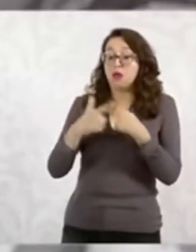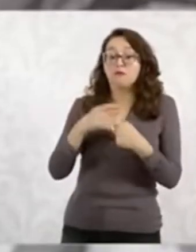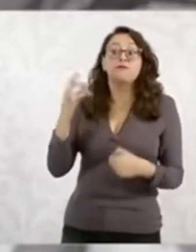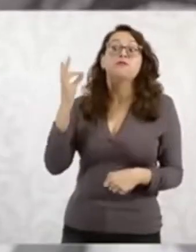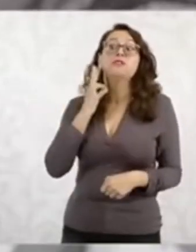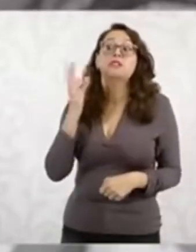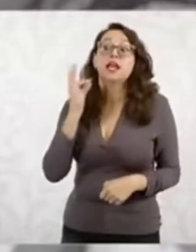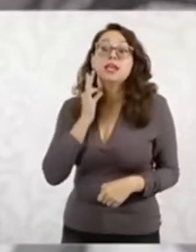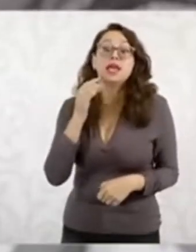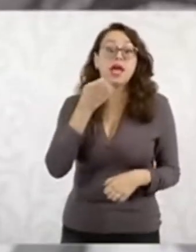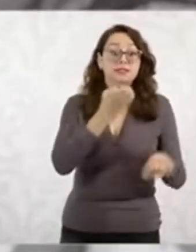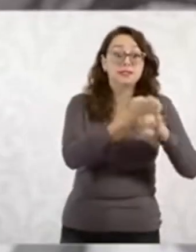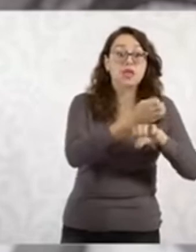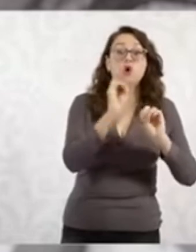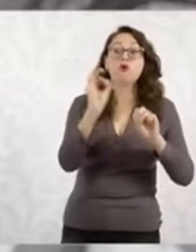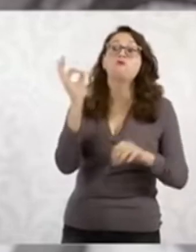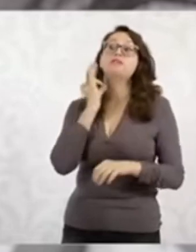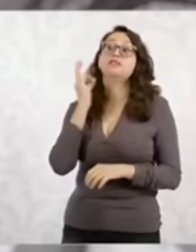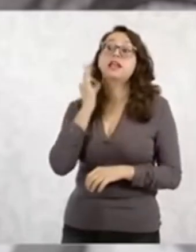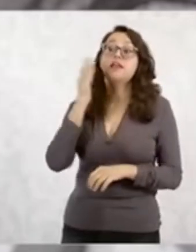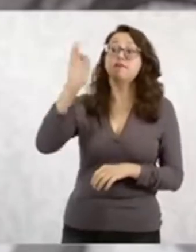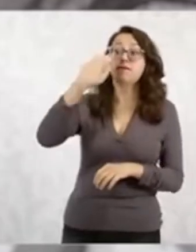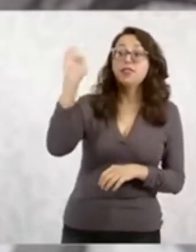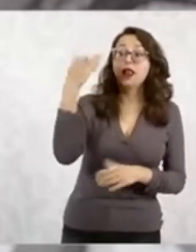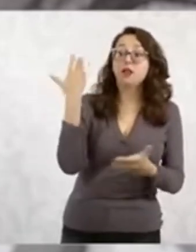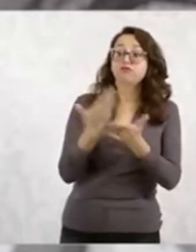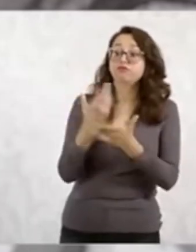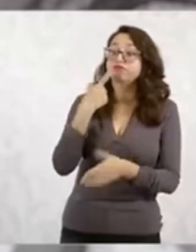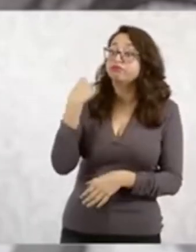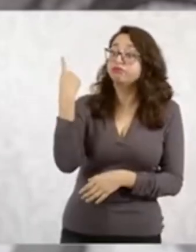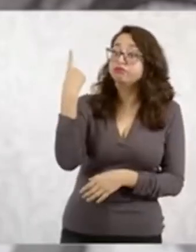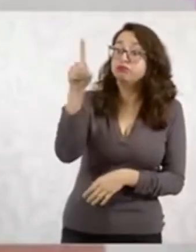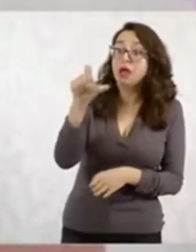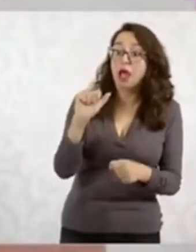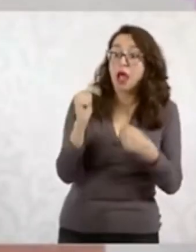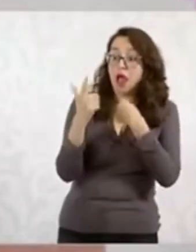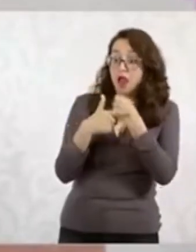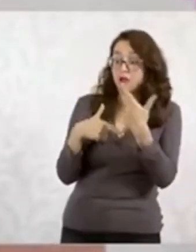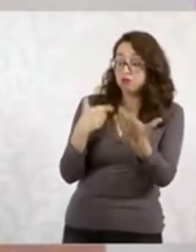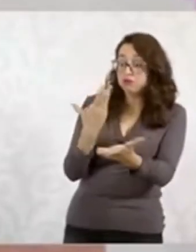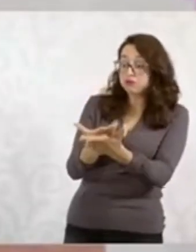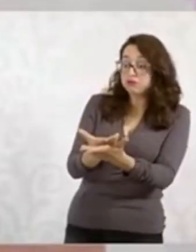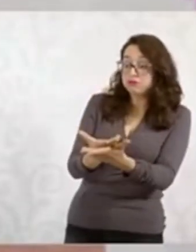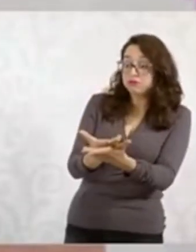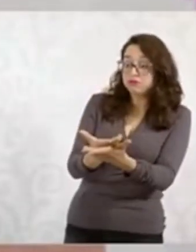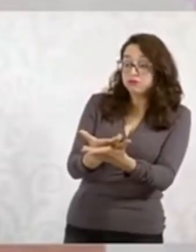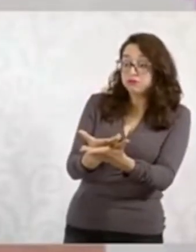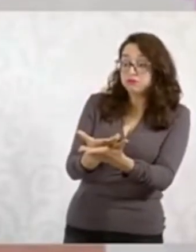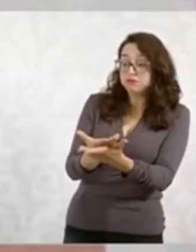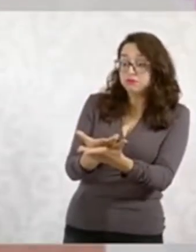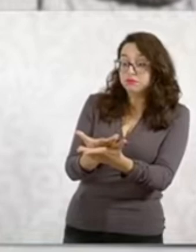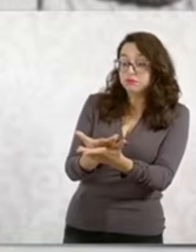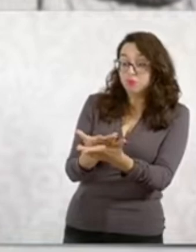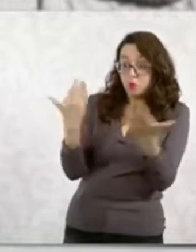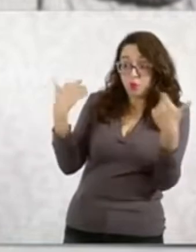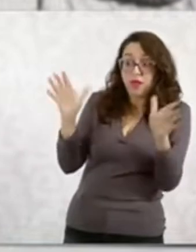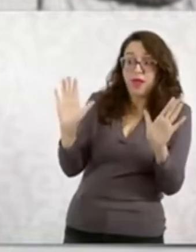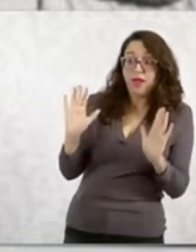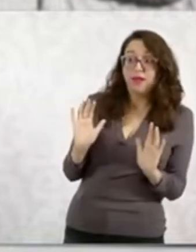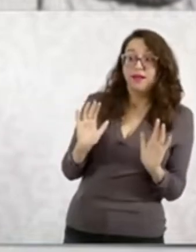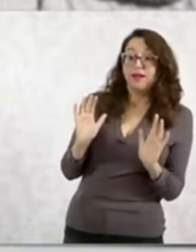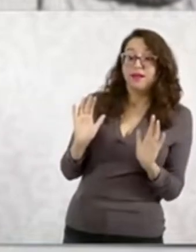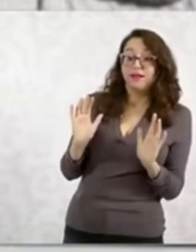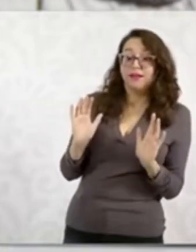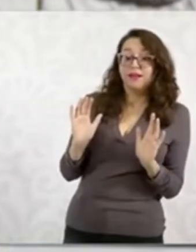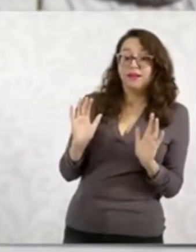Fiscalía Estatal o la Fiscalía General de la República alguna queja vinculada con esa elección,